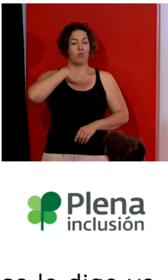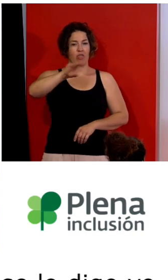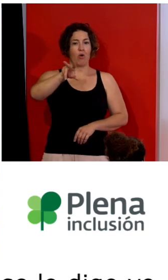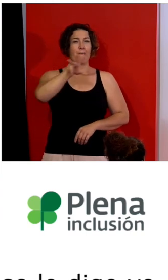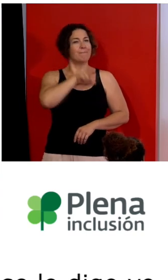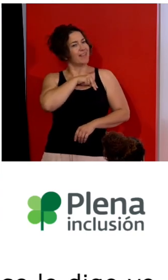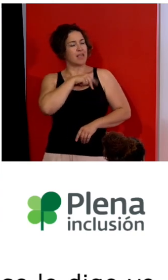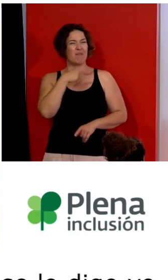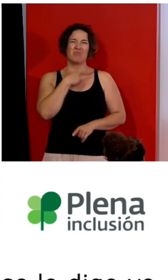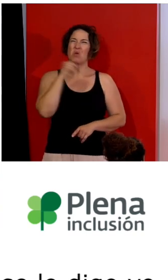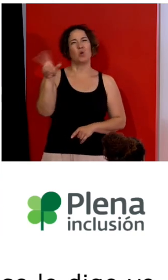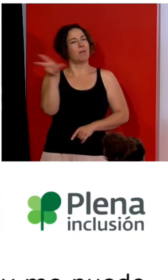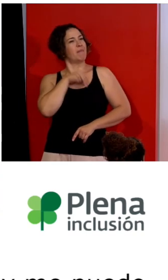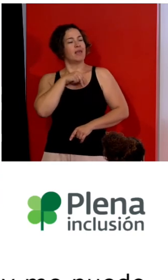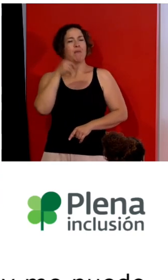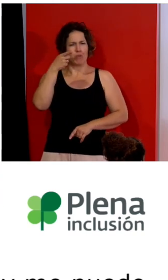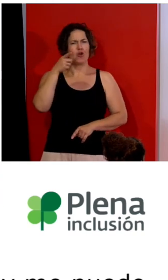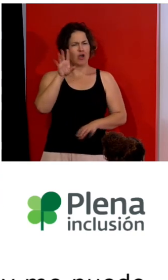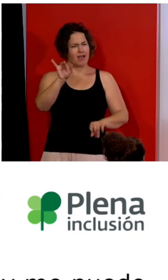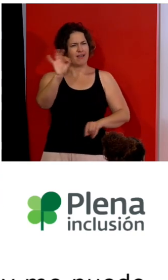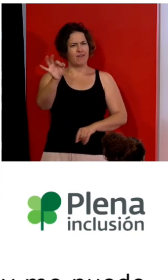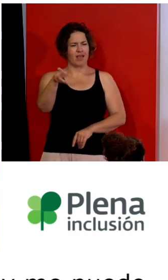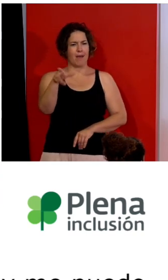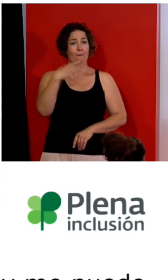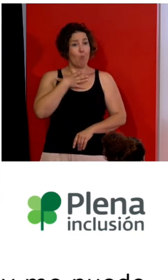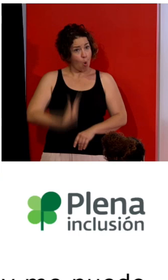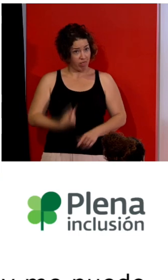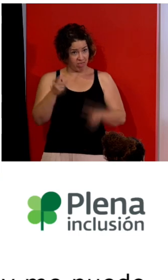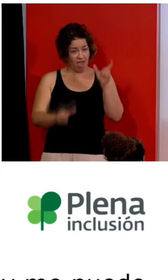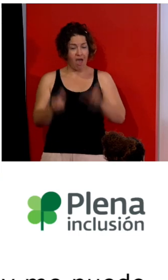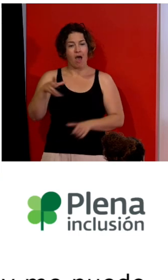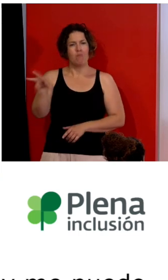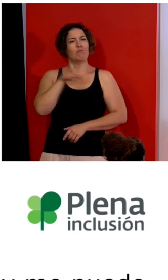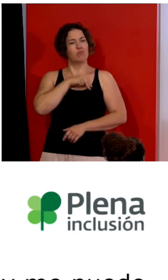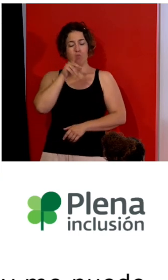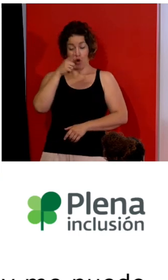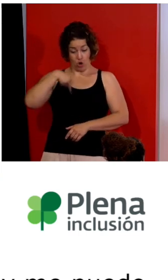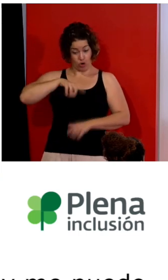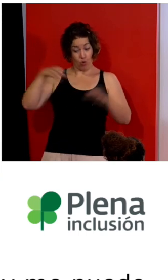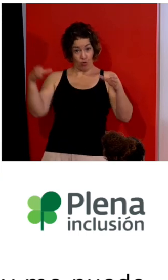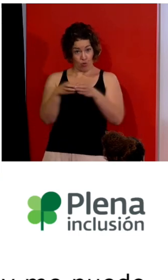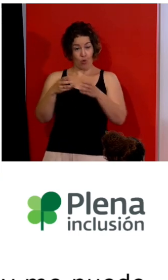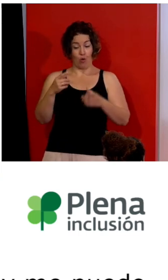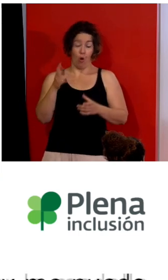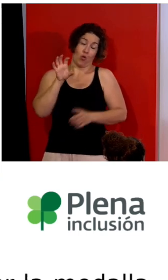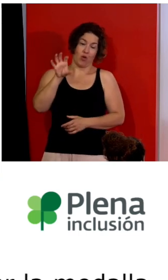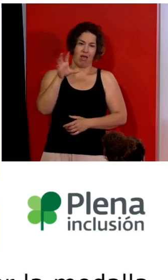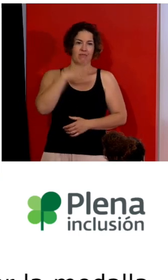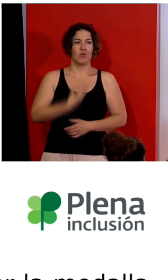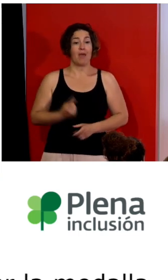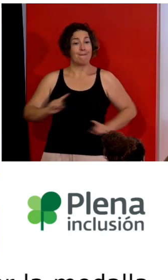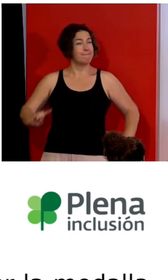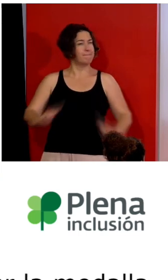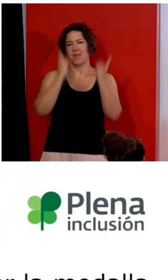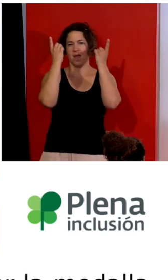muy medallista, pero sí que nos podemos poner la medalla los murcianos, porque sí que fuimos los primeros y fuimos los pioneros en